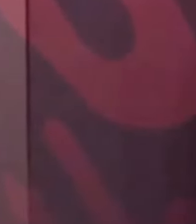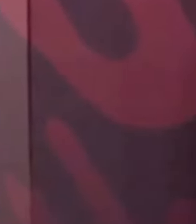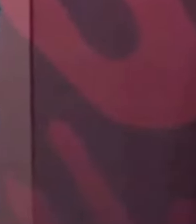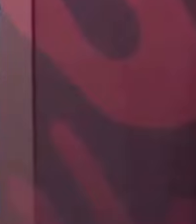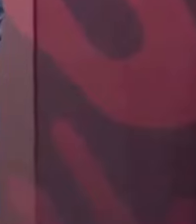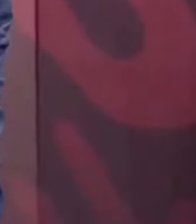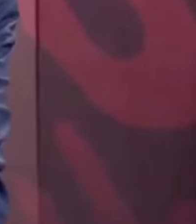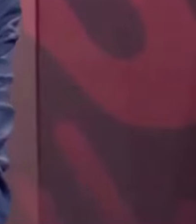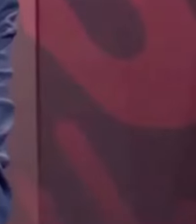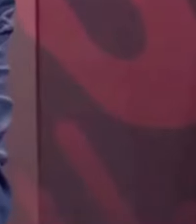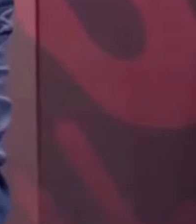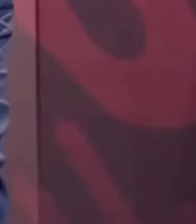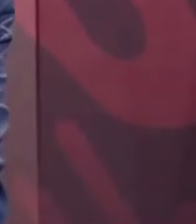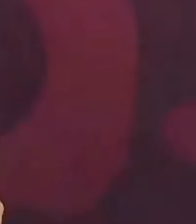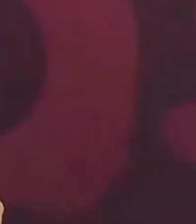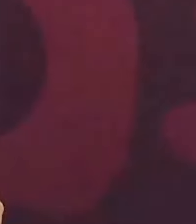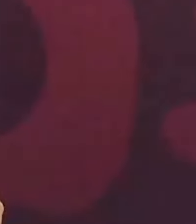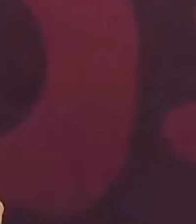¿cómo va a ser